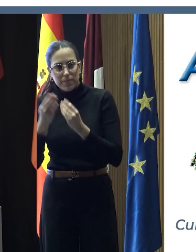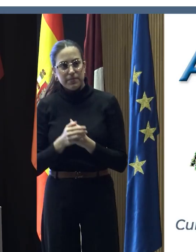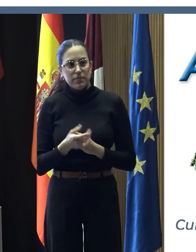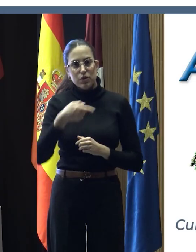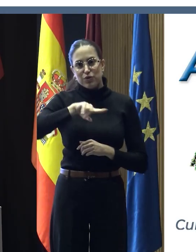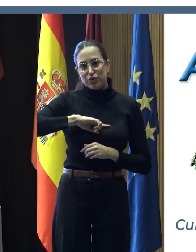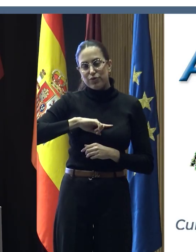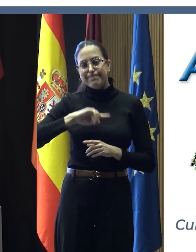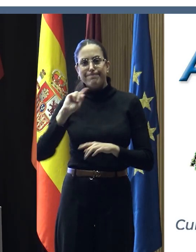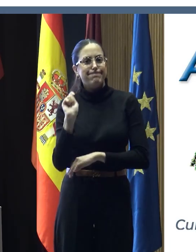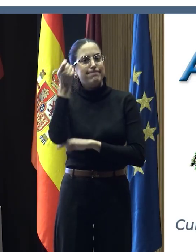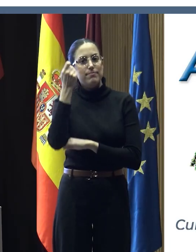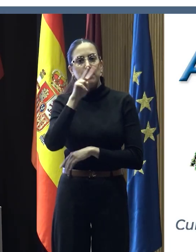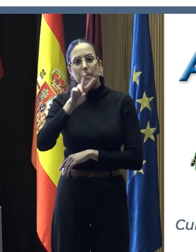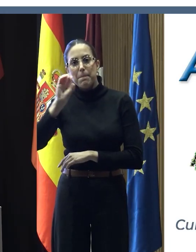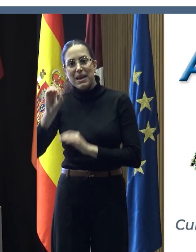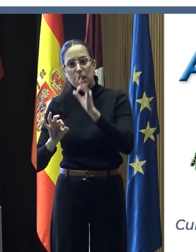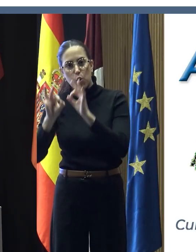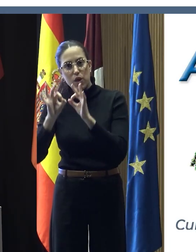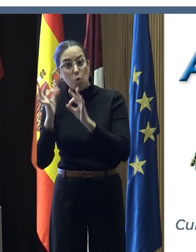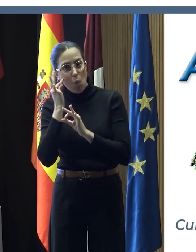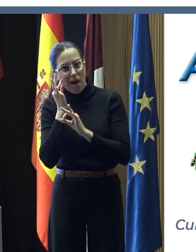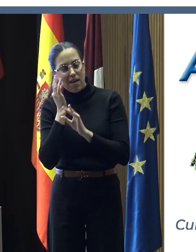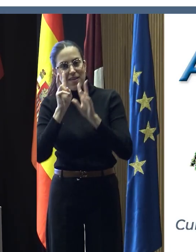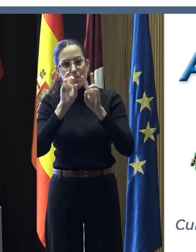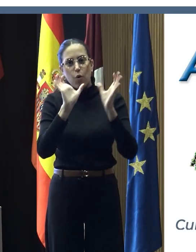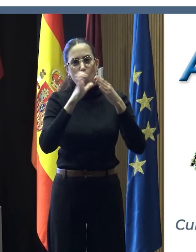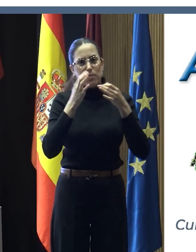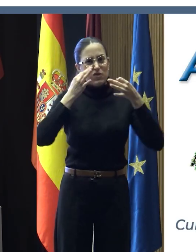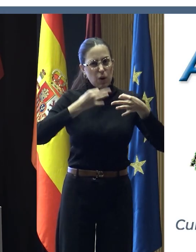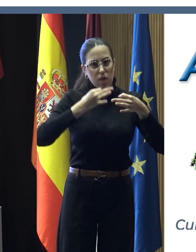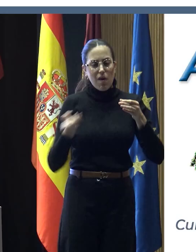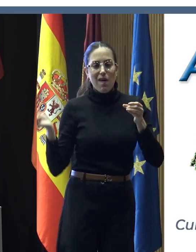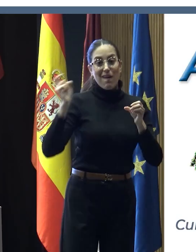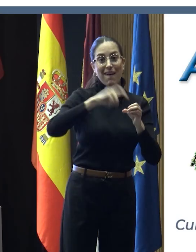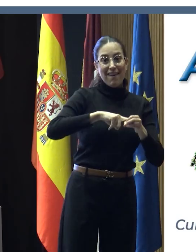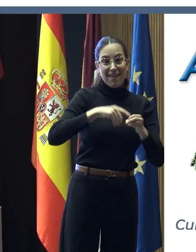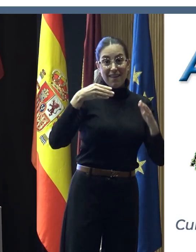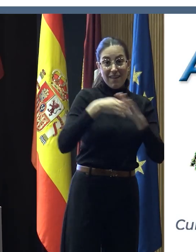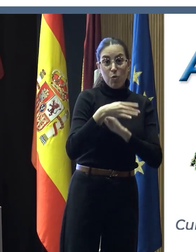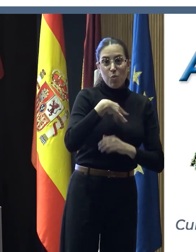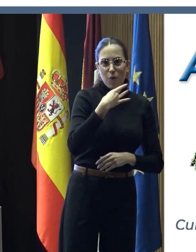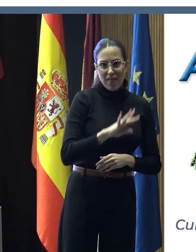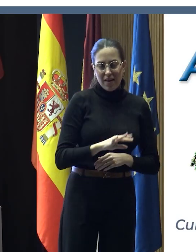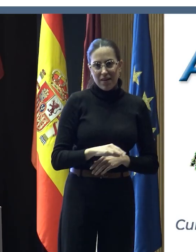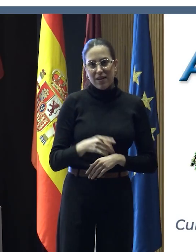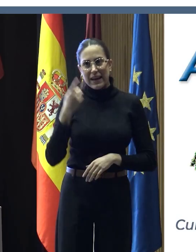un 20% de mujeres entren en esos cuerpos de seguridad. Creo que se quiere llegar a